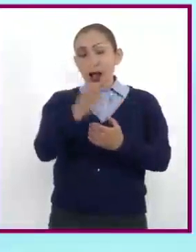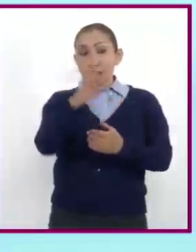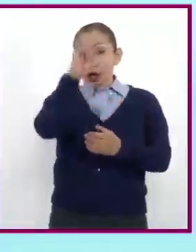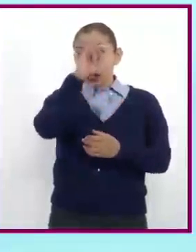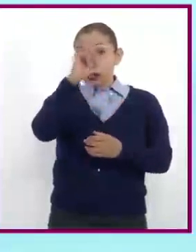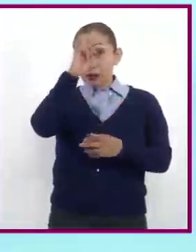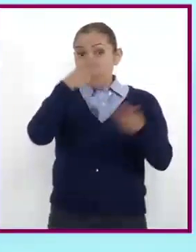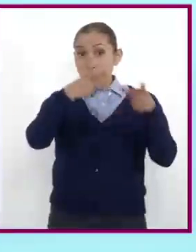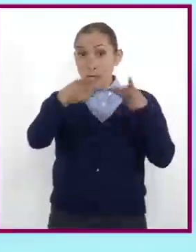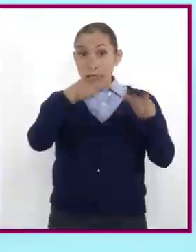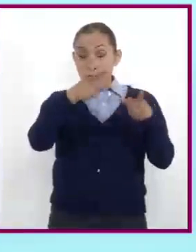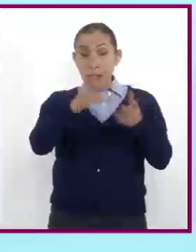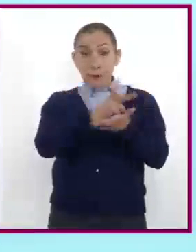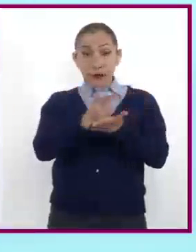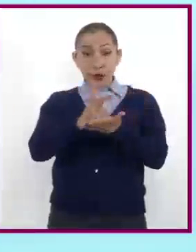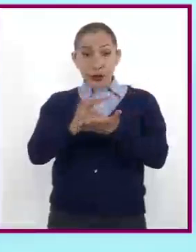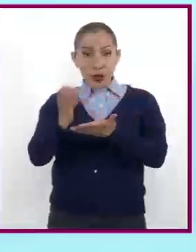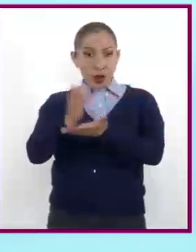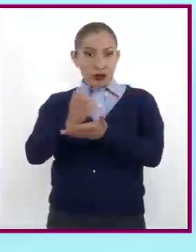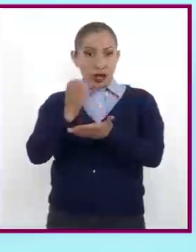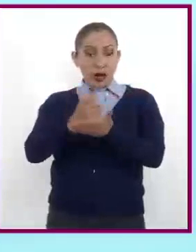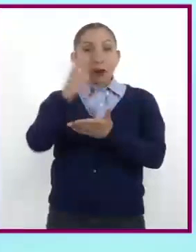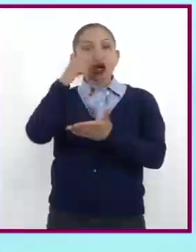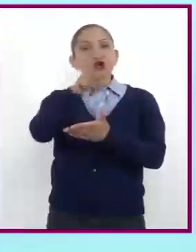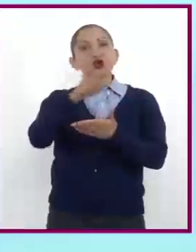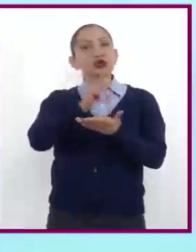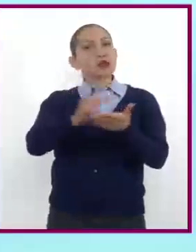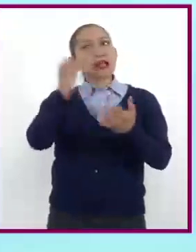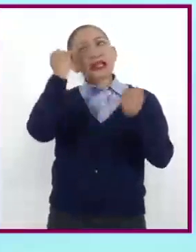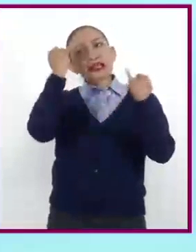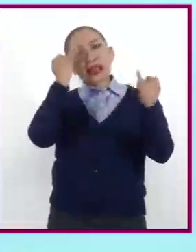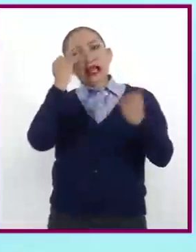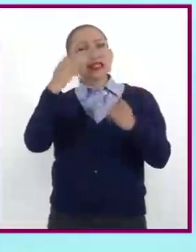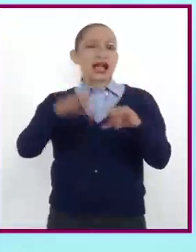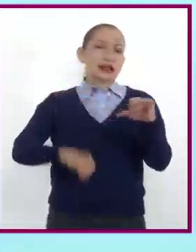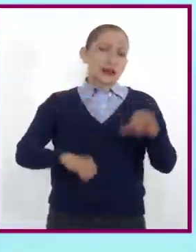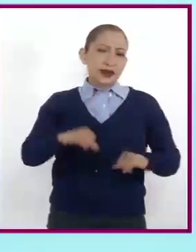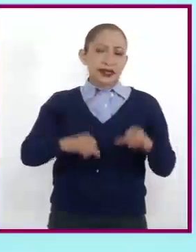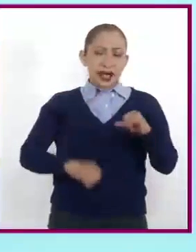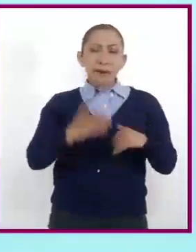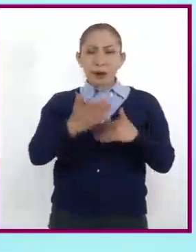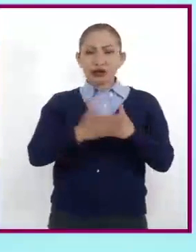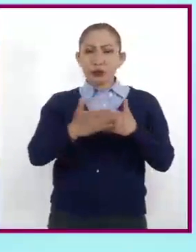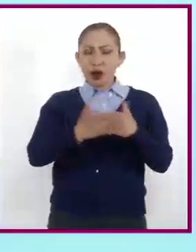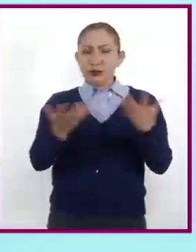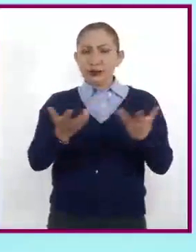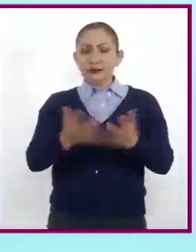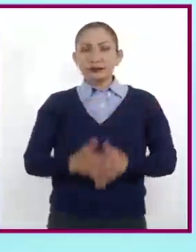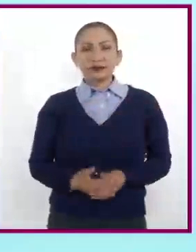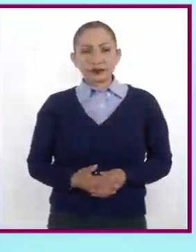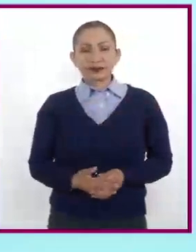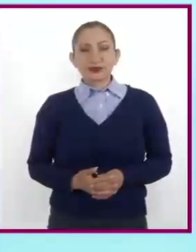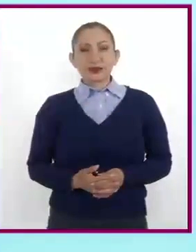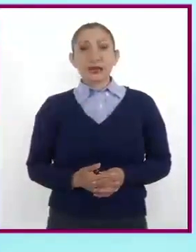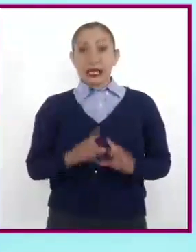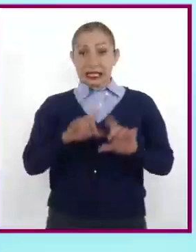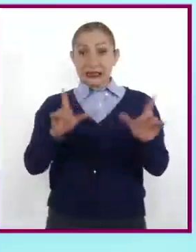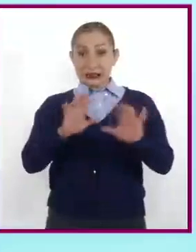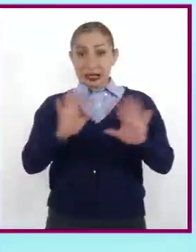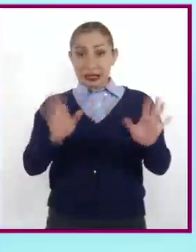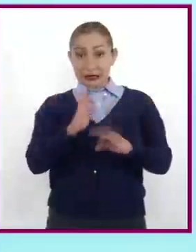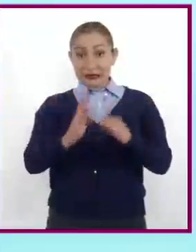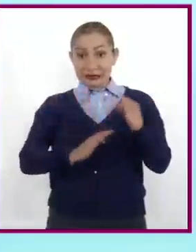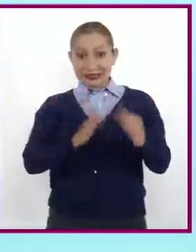recomendamos tener a mano pluma y un cuaderno para que escriban sus ideas y las actividades que deberán resolver. ¿Están listas